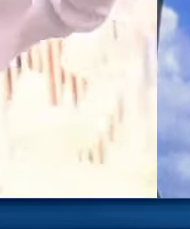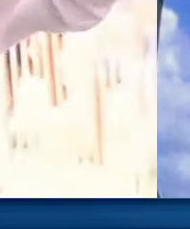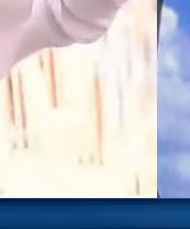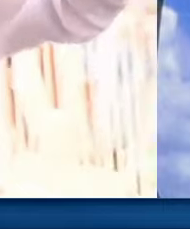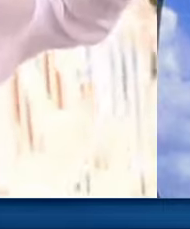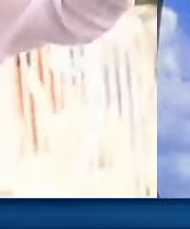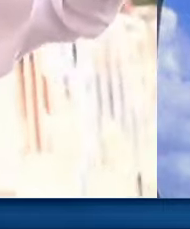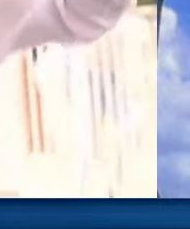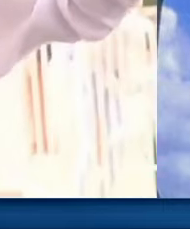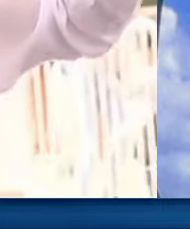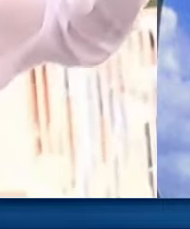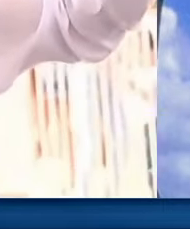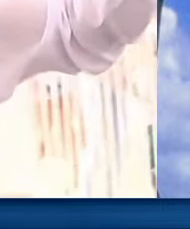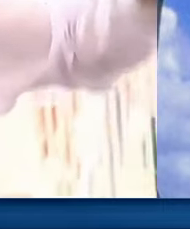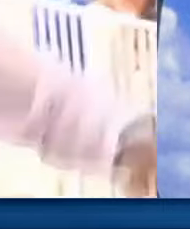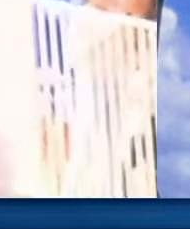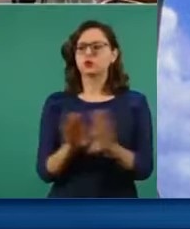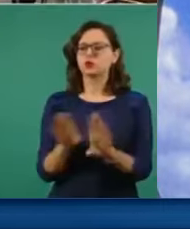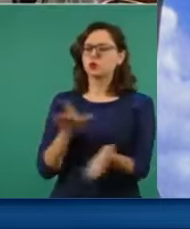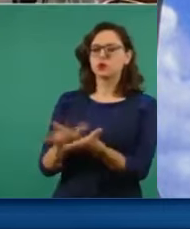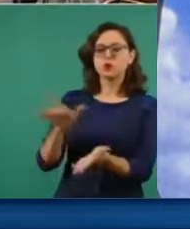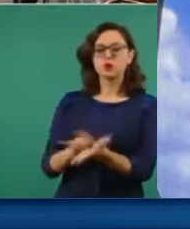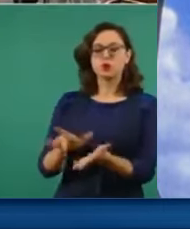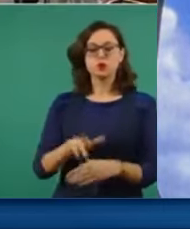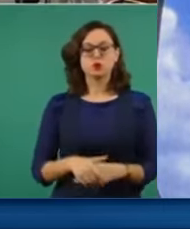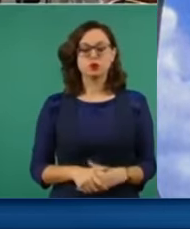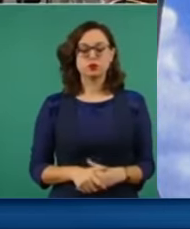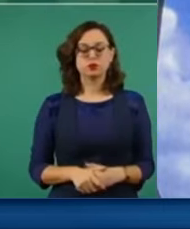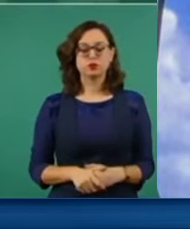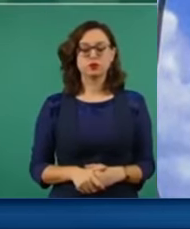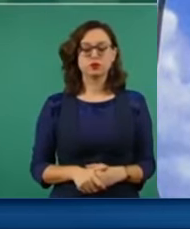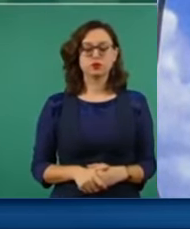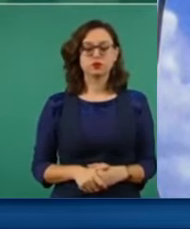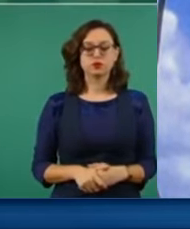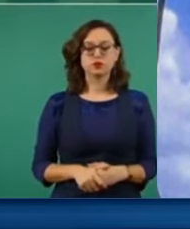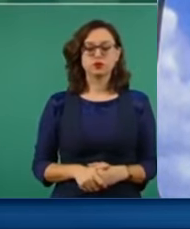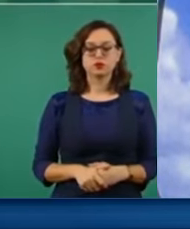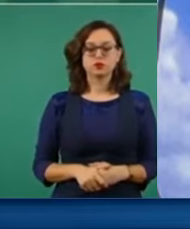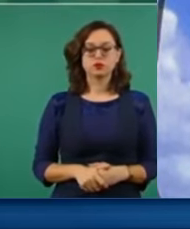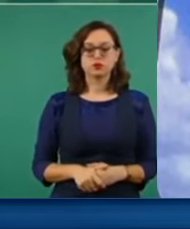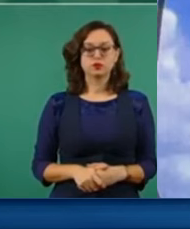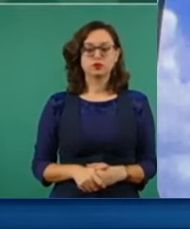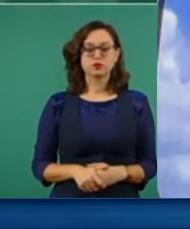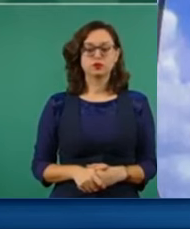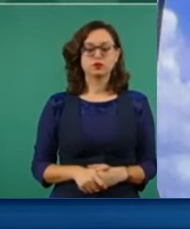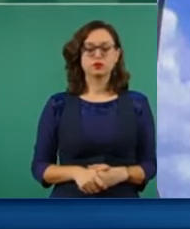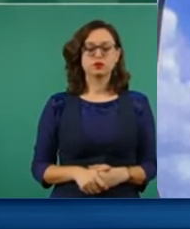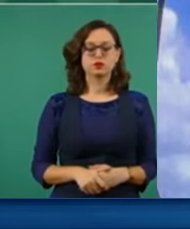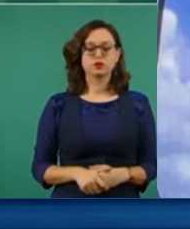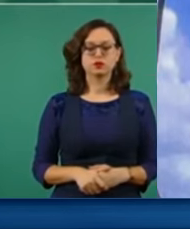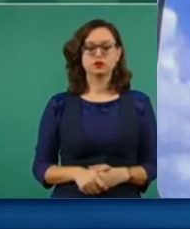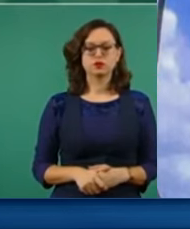Donde estamos viendo una respuesta mucho más enérgica es en el sector empresarial. Hay una